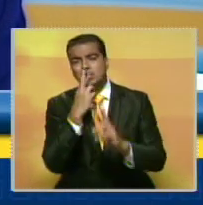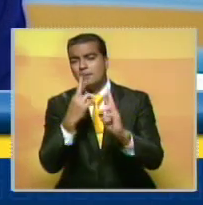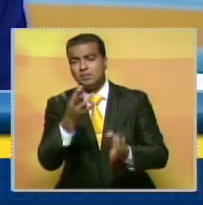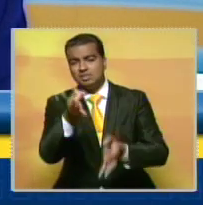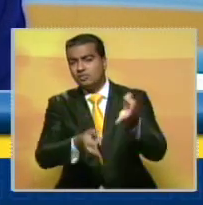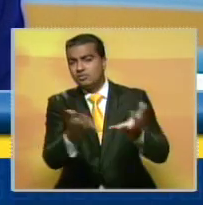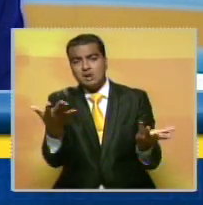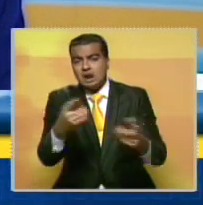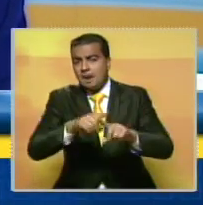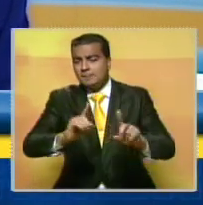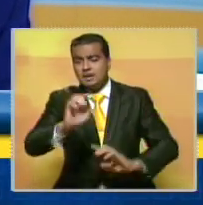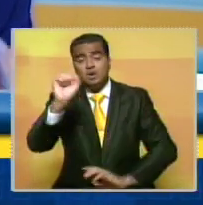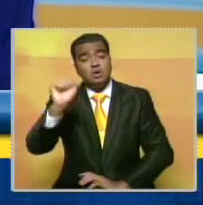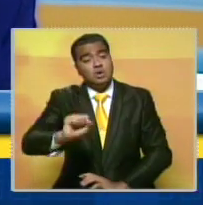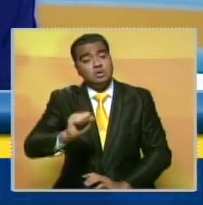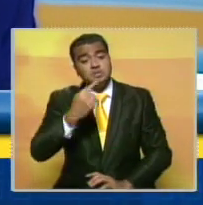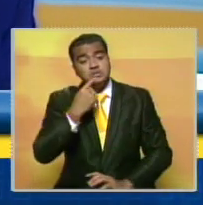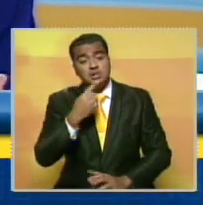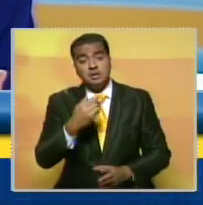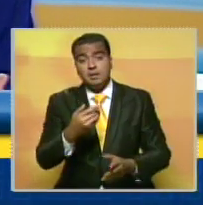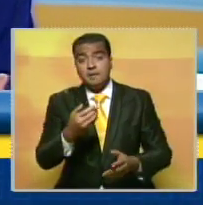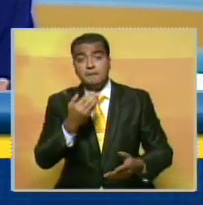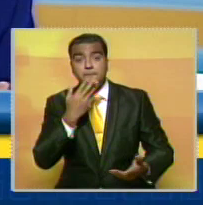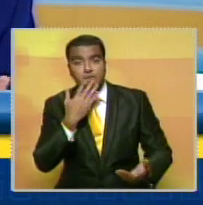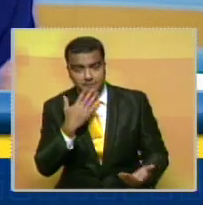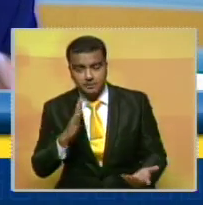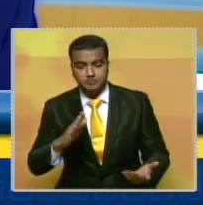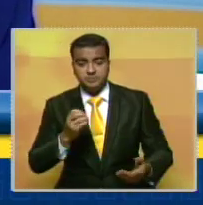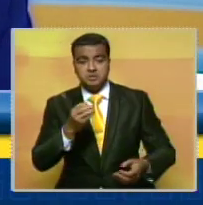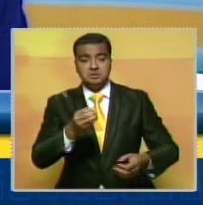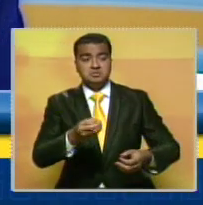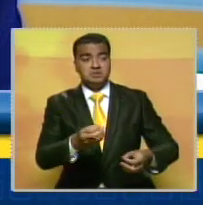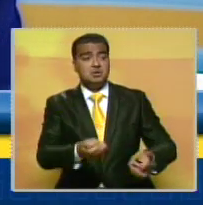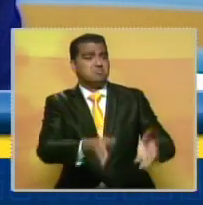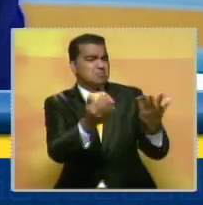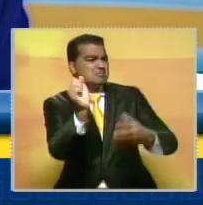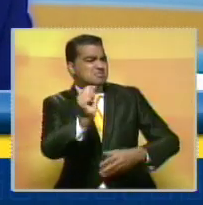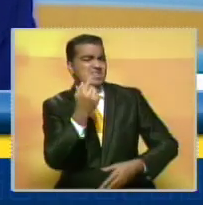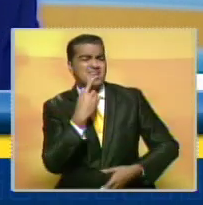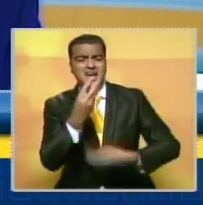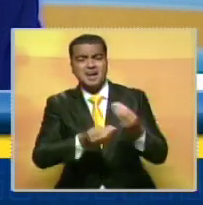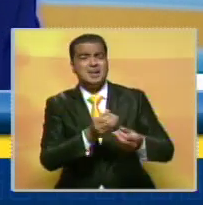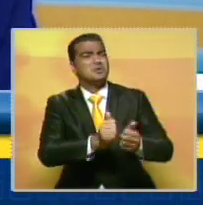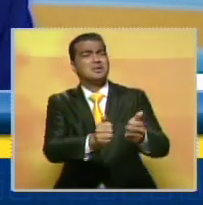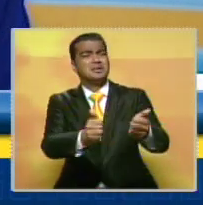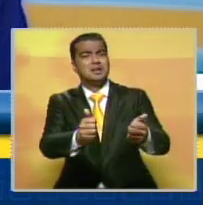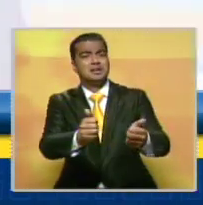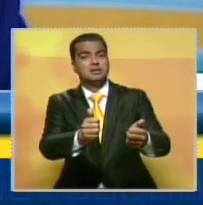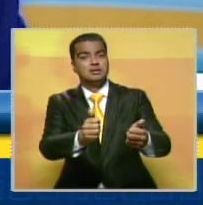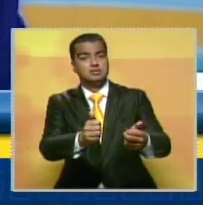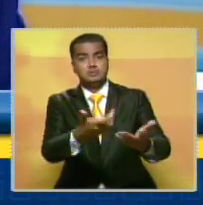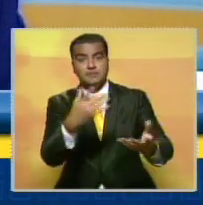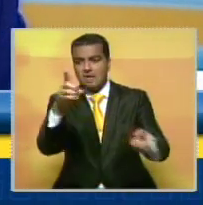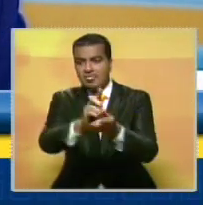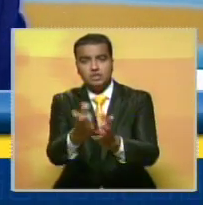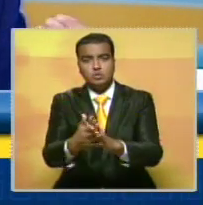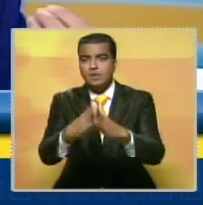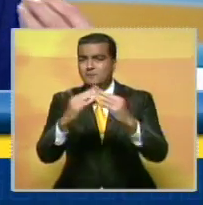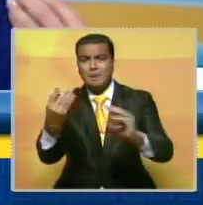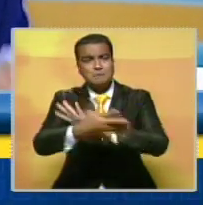Entonces, si se cede o se complace entonces van a destruir al país.